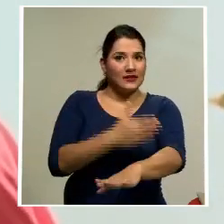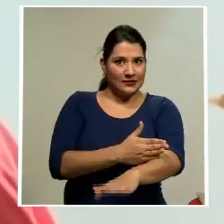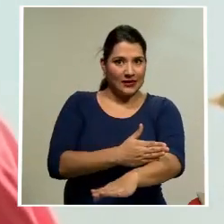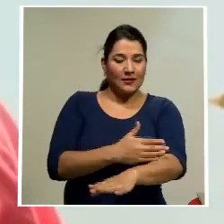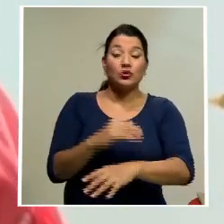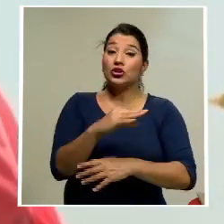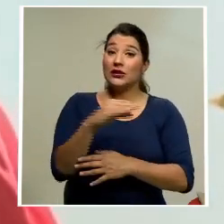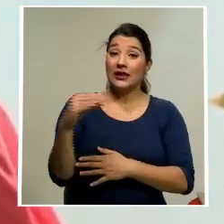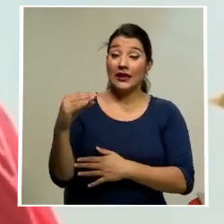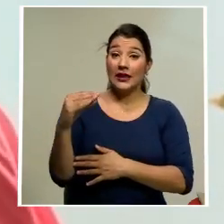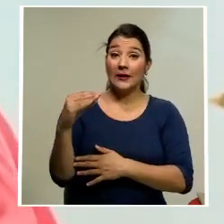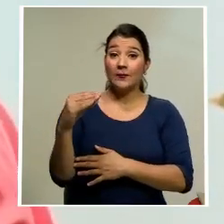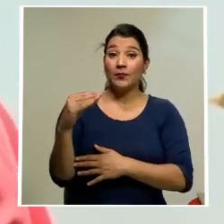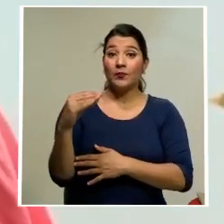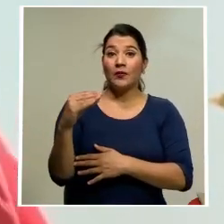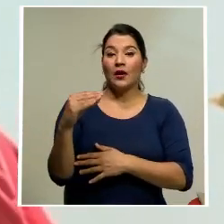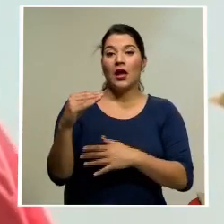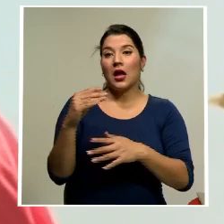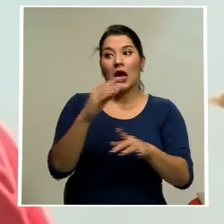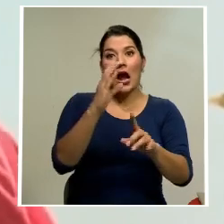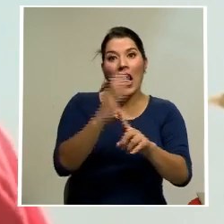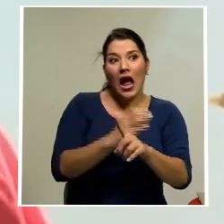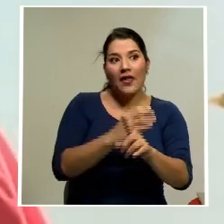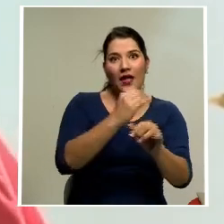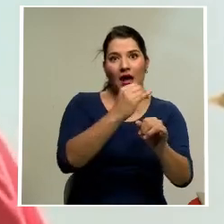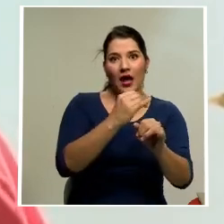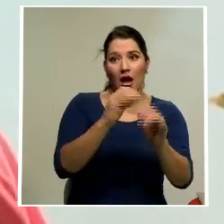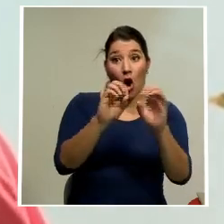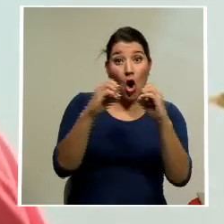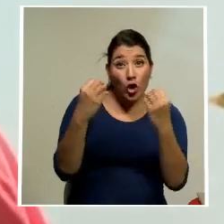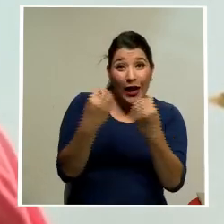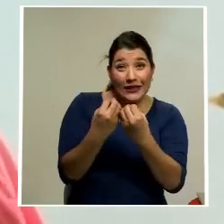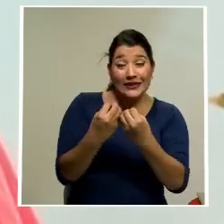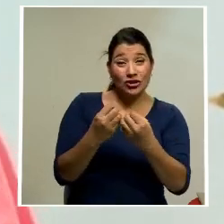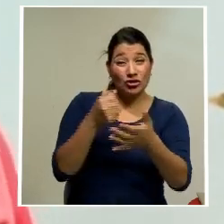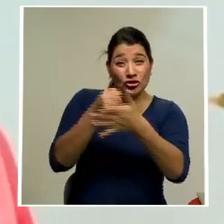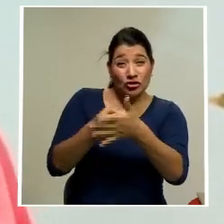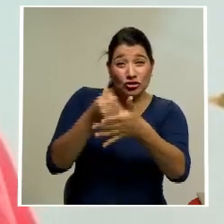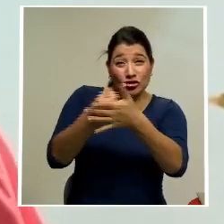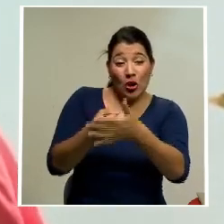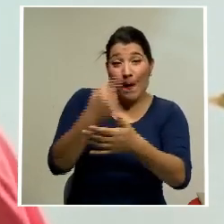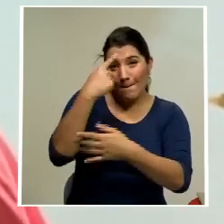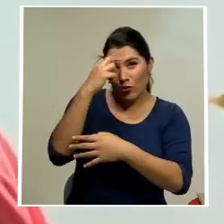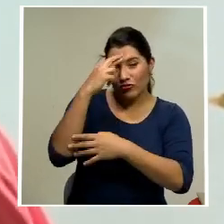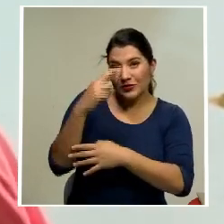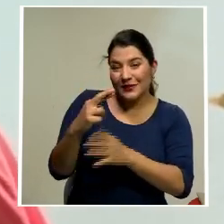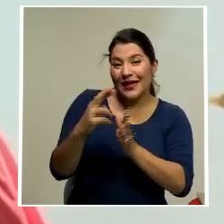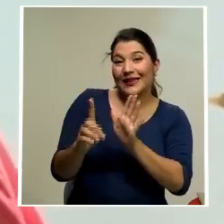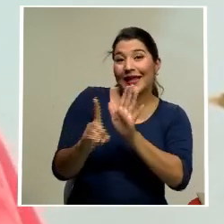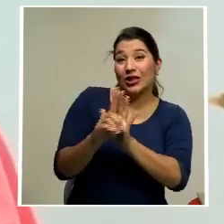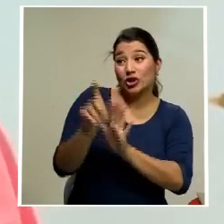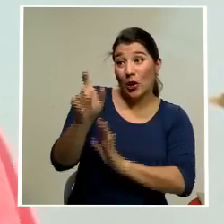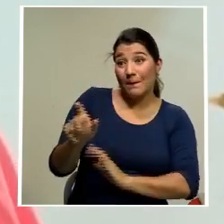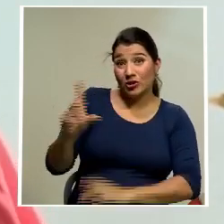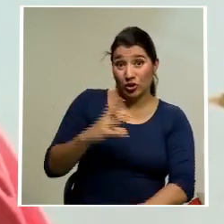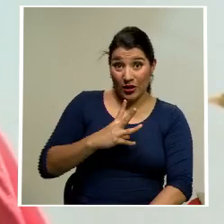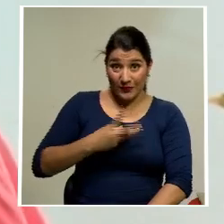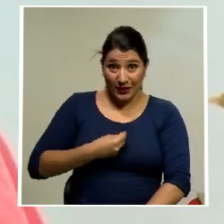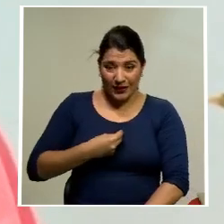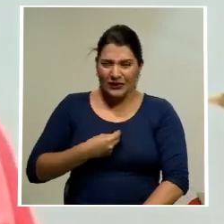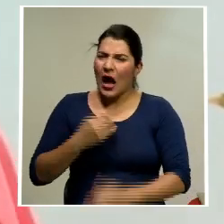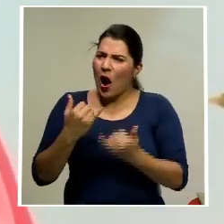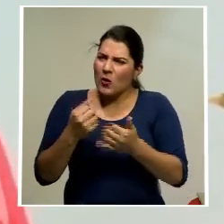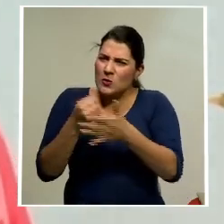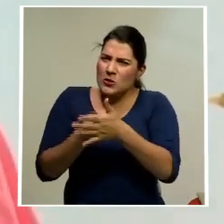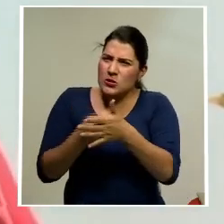y que naturalmente las organizaciones de lucha por los derechos de las personas trans y las personas directamente afectadas están empujando